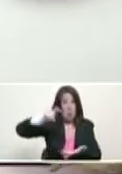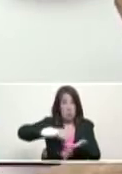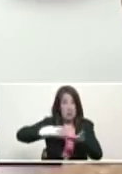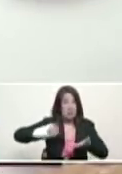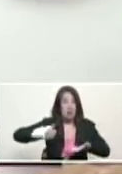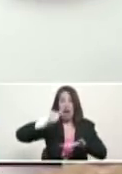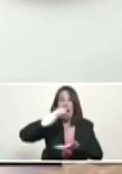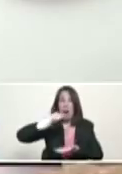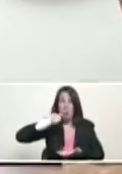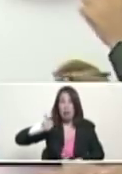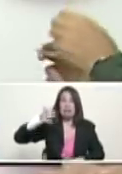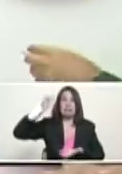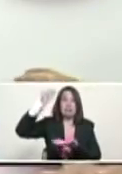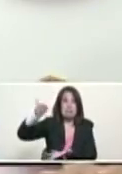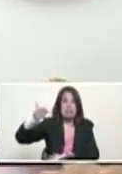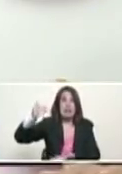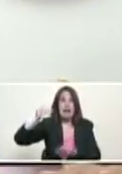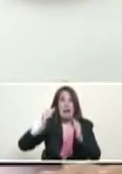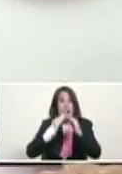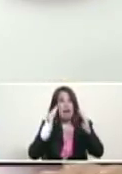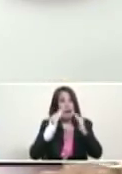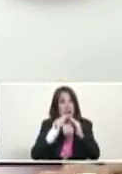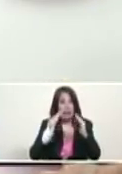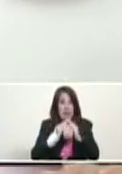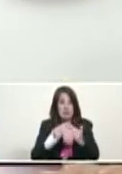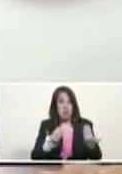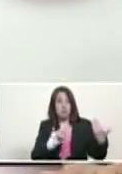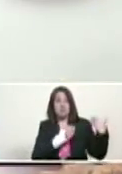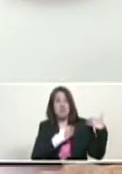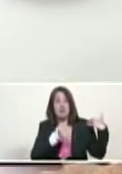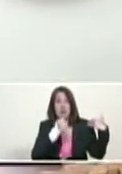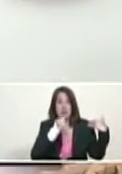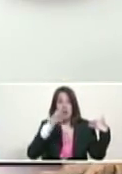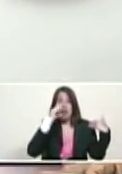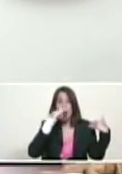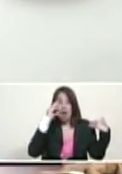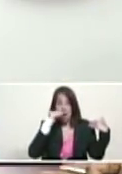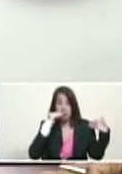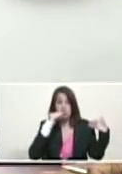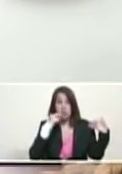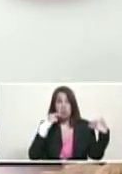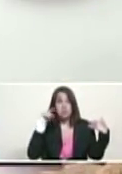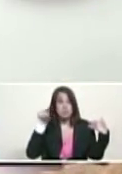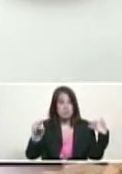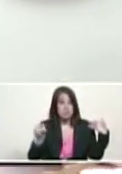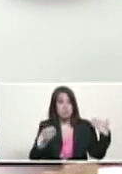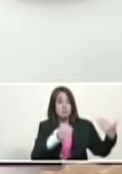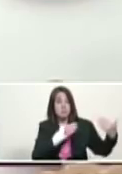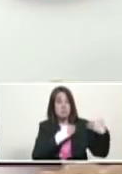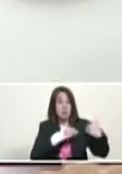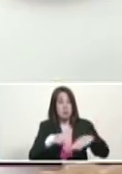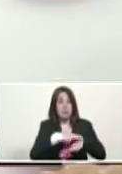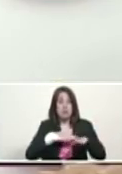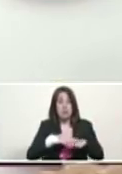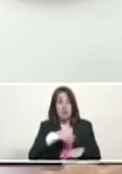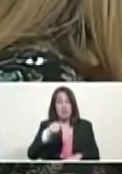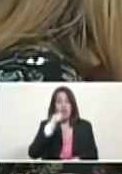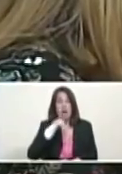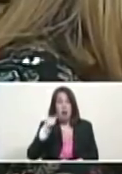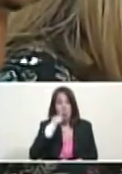encargado de ese plan al compañero Héctor Rodríguez, a Néstor Reverol y a la ministra de